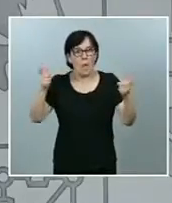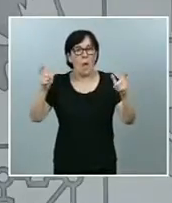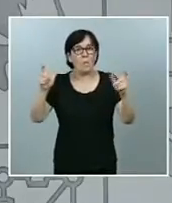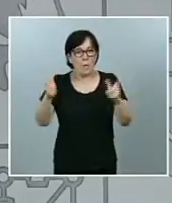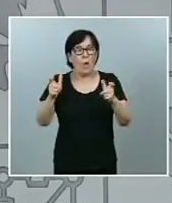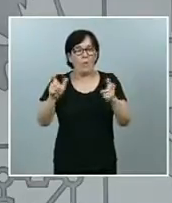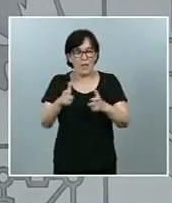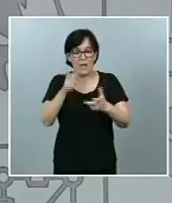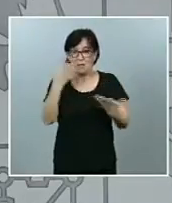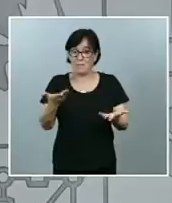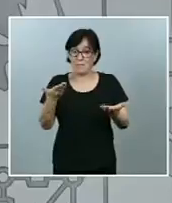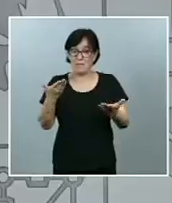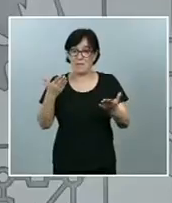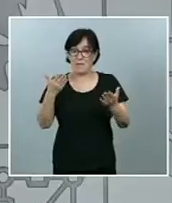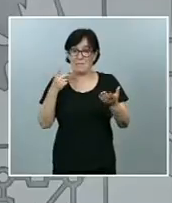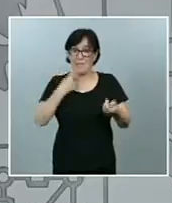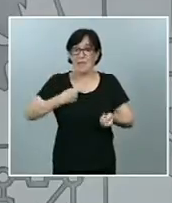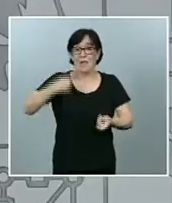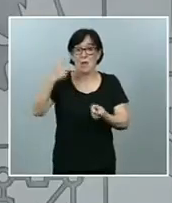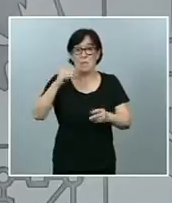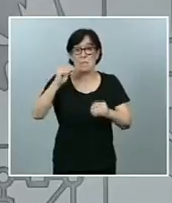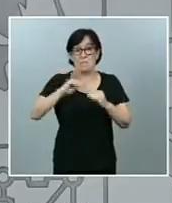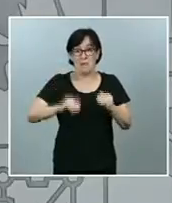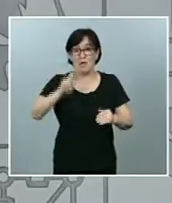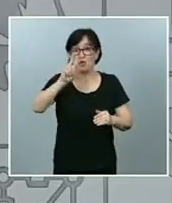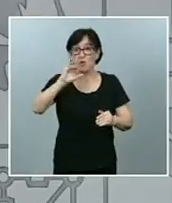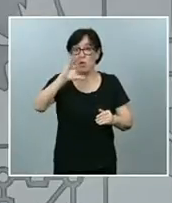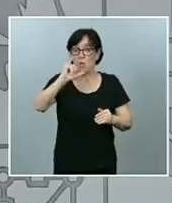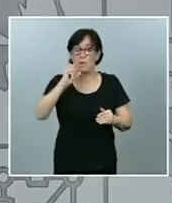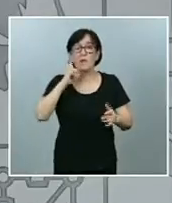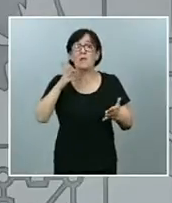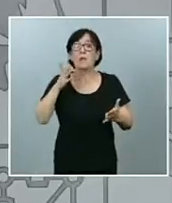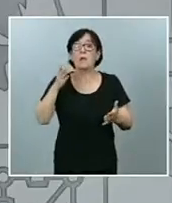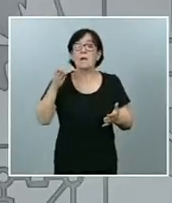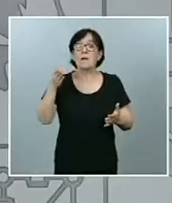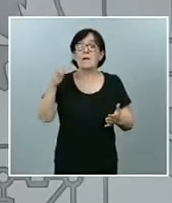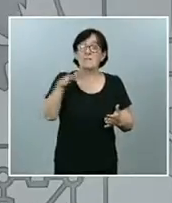menos ingresados en la UCI, la probabilidad de fallecer también es menor.